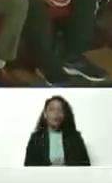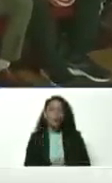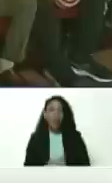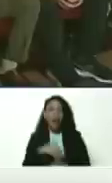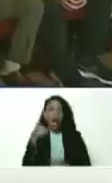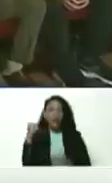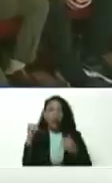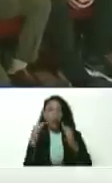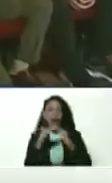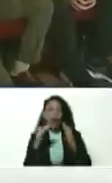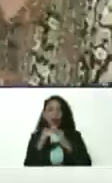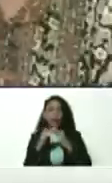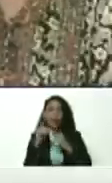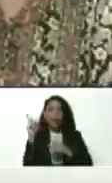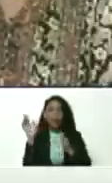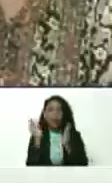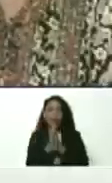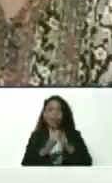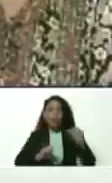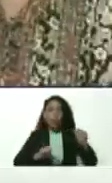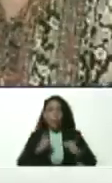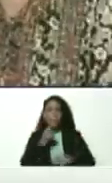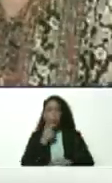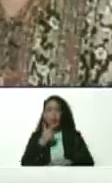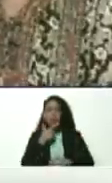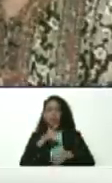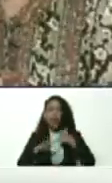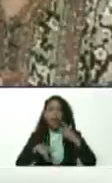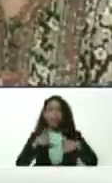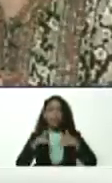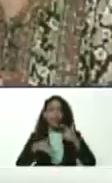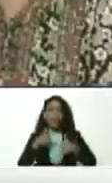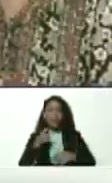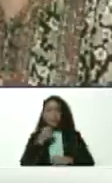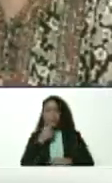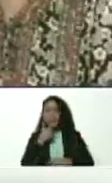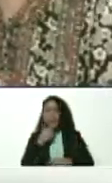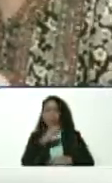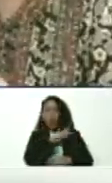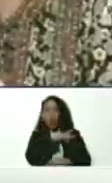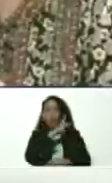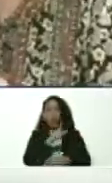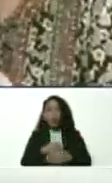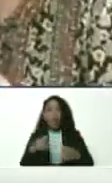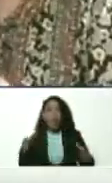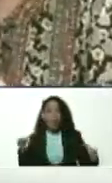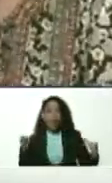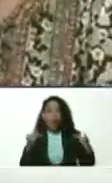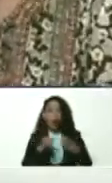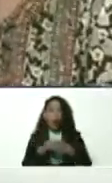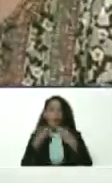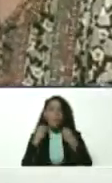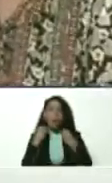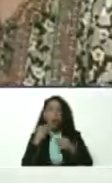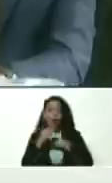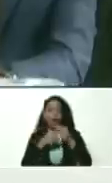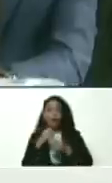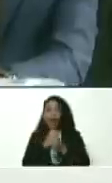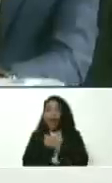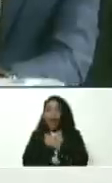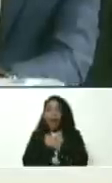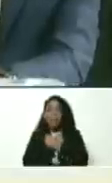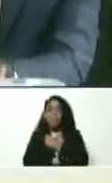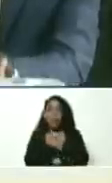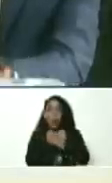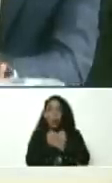de san cristóbal un bonito gesto es los poetas se reúnen para cantarle al amor a la vida